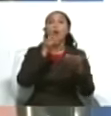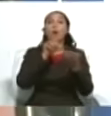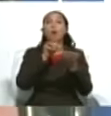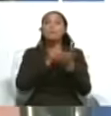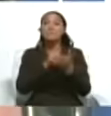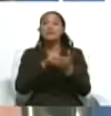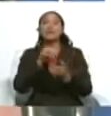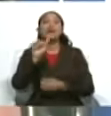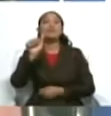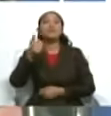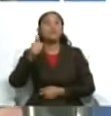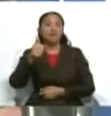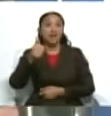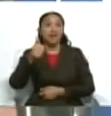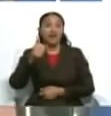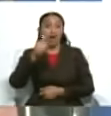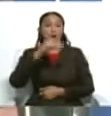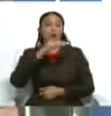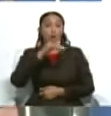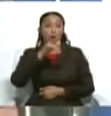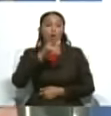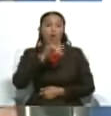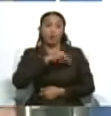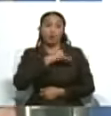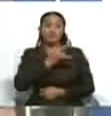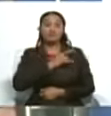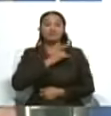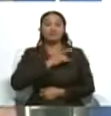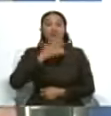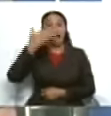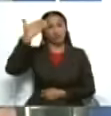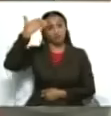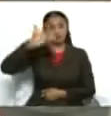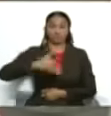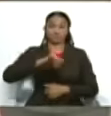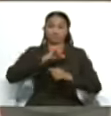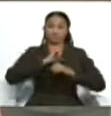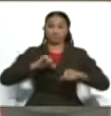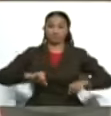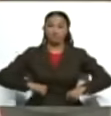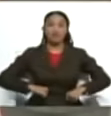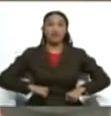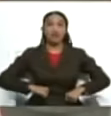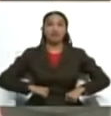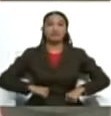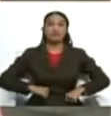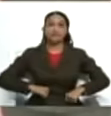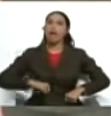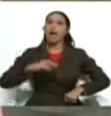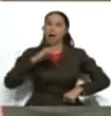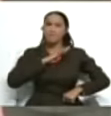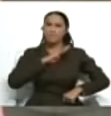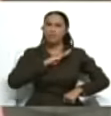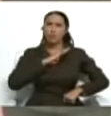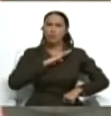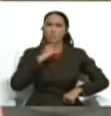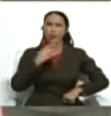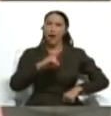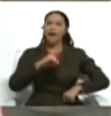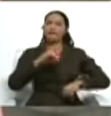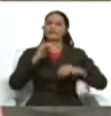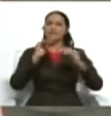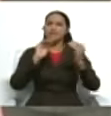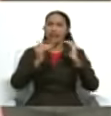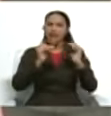Hoy la Universidad Militar Bolivariana tiene luz propia, tiene carácter propio, tiene